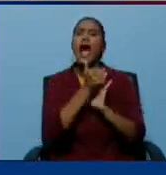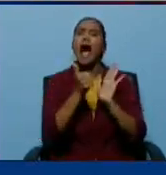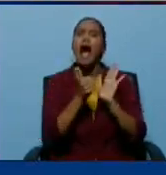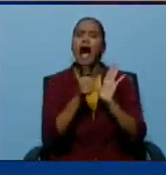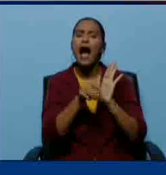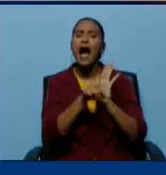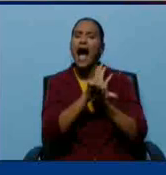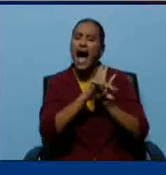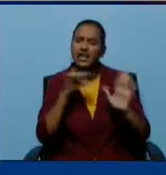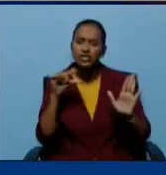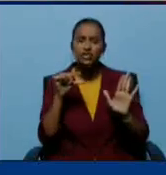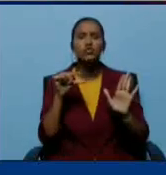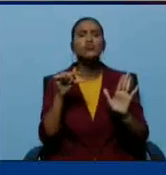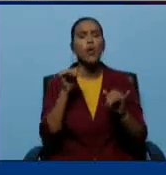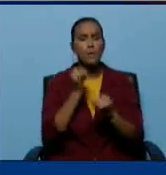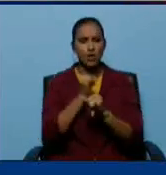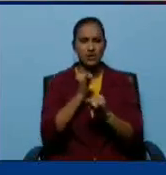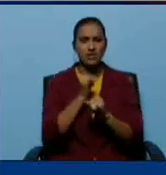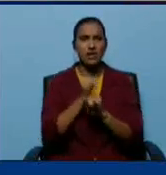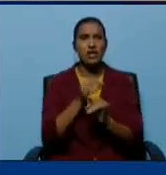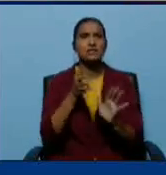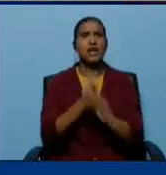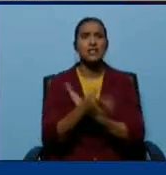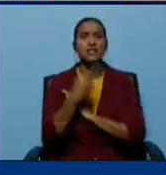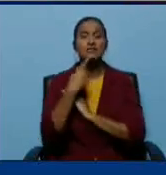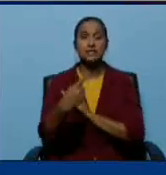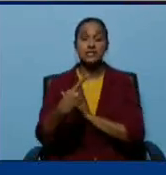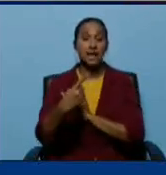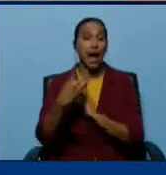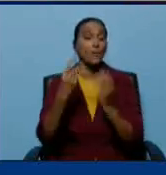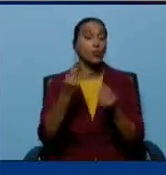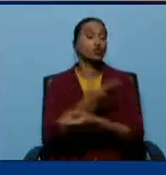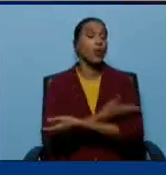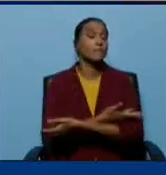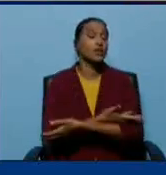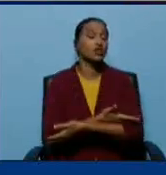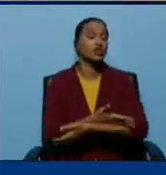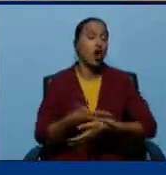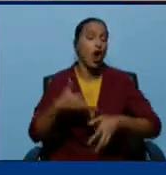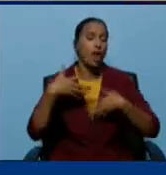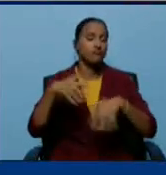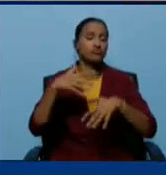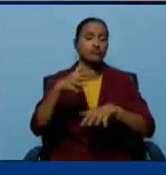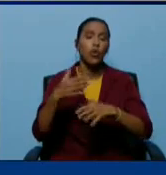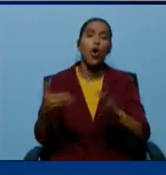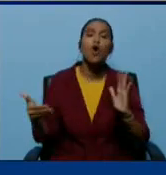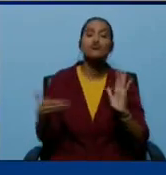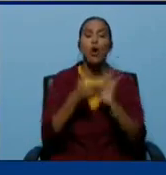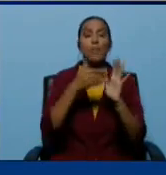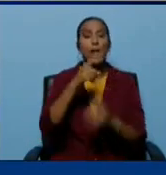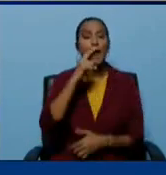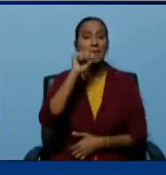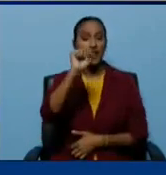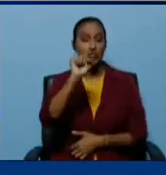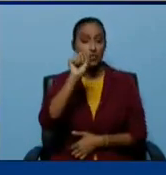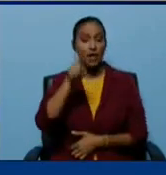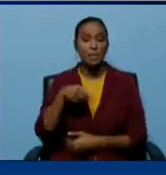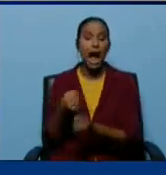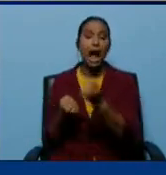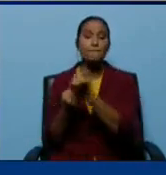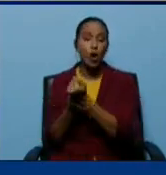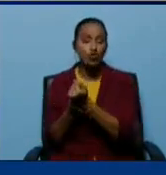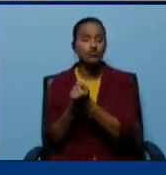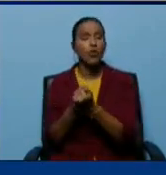Medición de fuerza en Venezuela, salen millones contra Maduro y a favor de Maduro. Es una forma